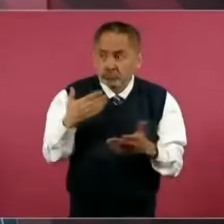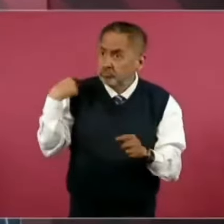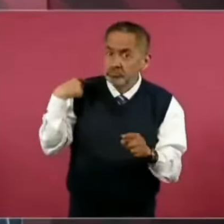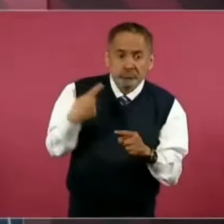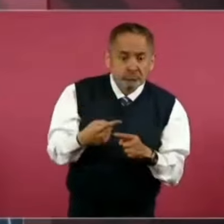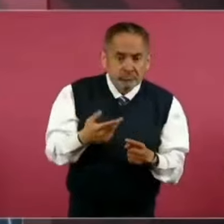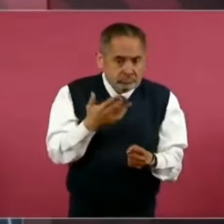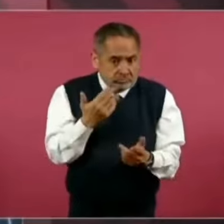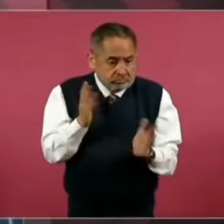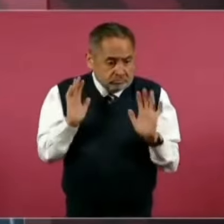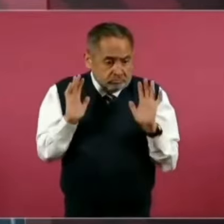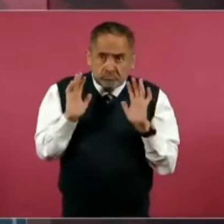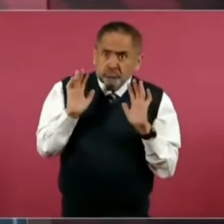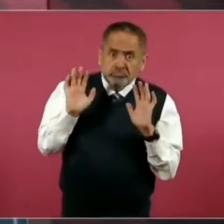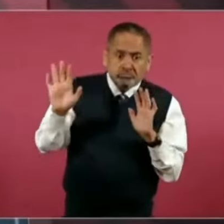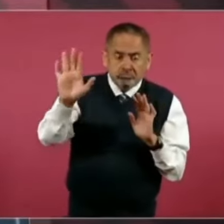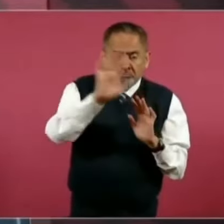fecha